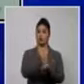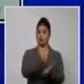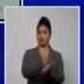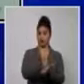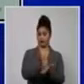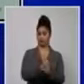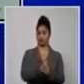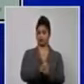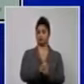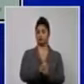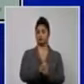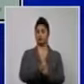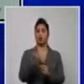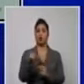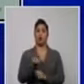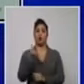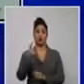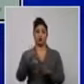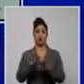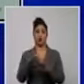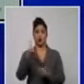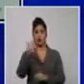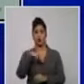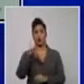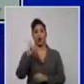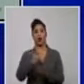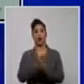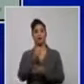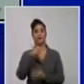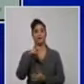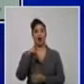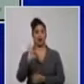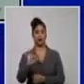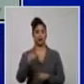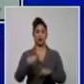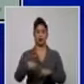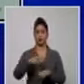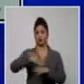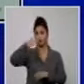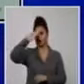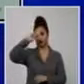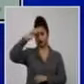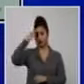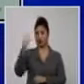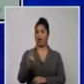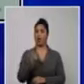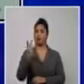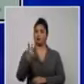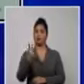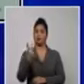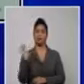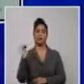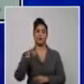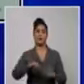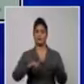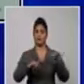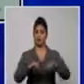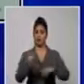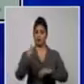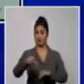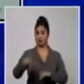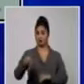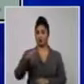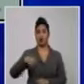de Guáimaro. Y en el caso de Santiago de Cuba, los 2 casos importados confirmados son del